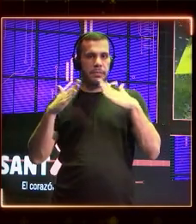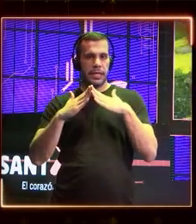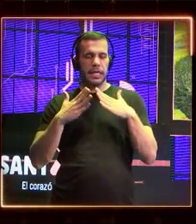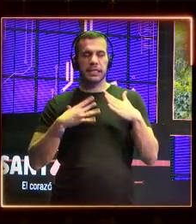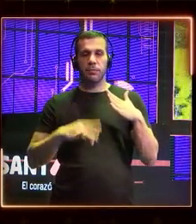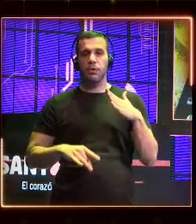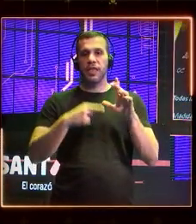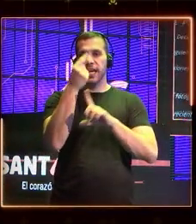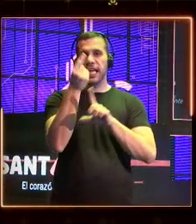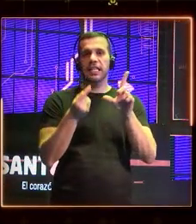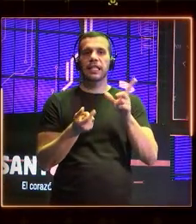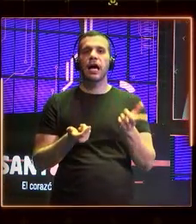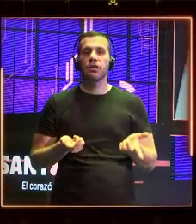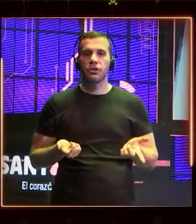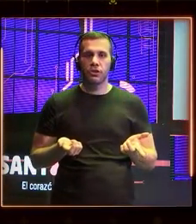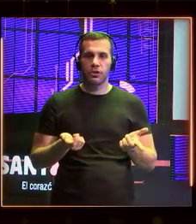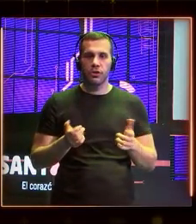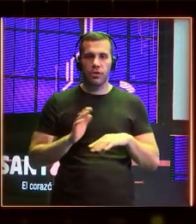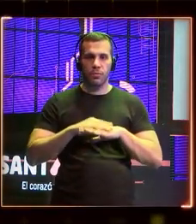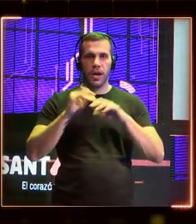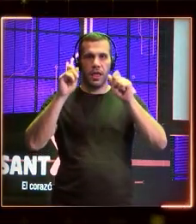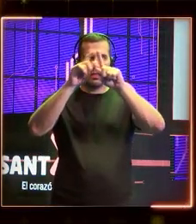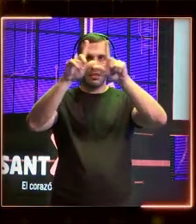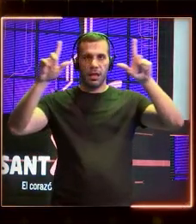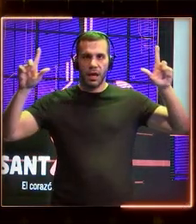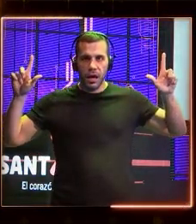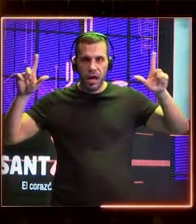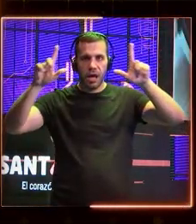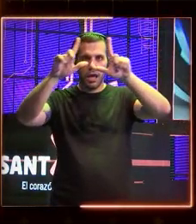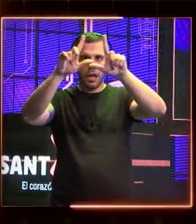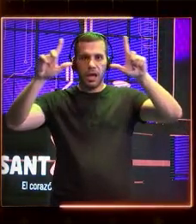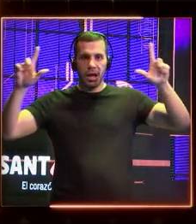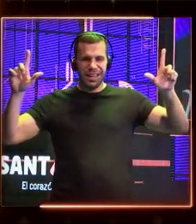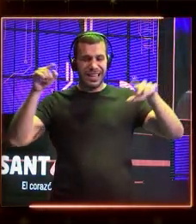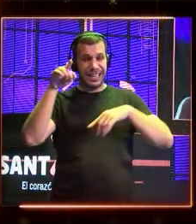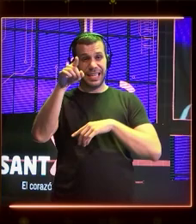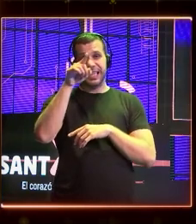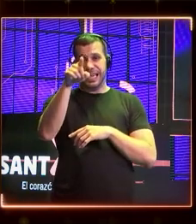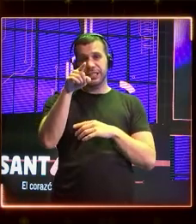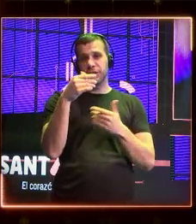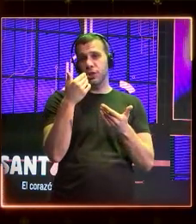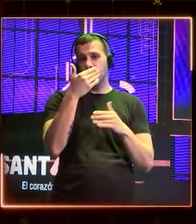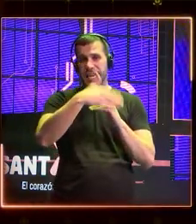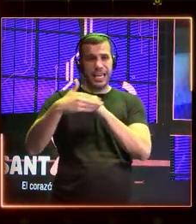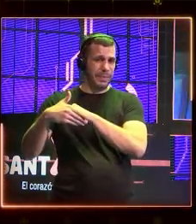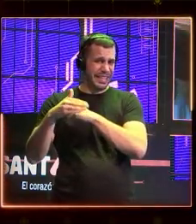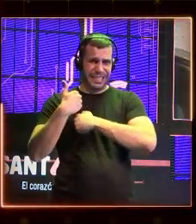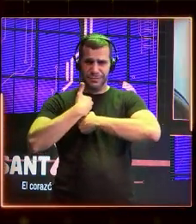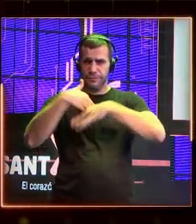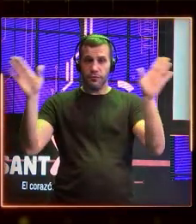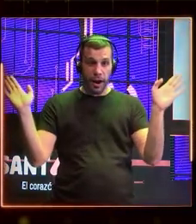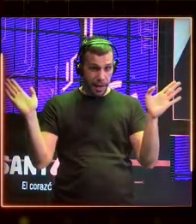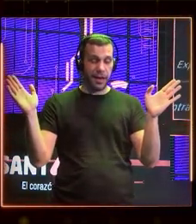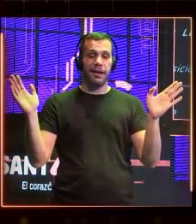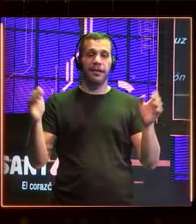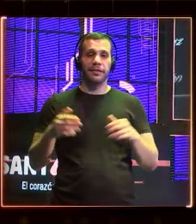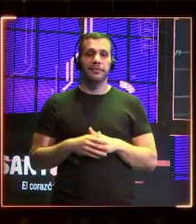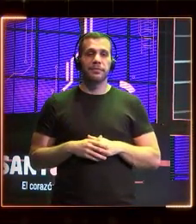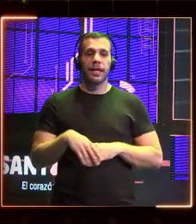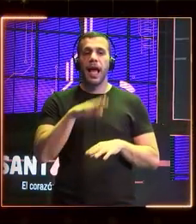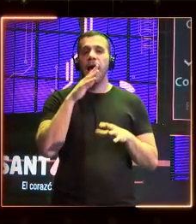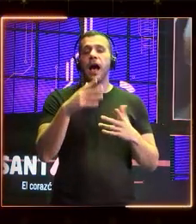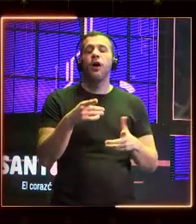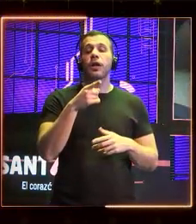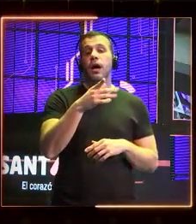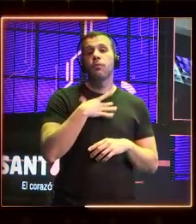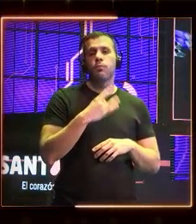la edición para poder verlo o sea todo lo que se se abre son barbaridades y estamos empezando a rascar estamos en la época de de la aplicación de la